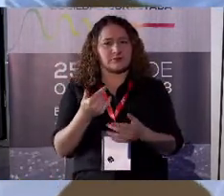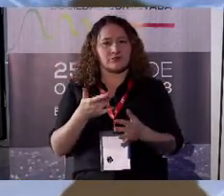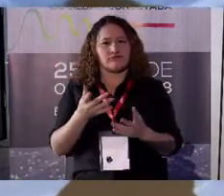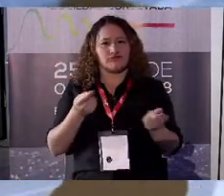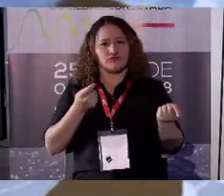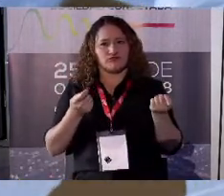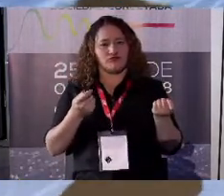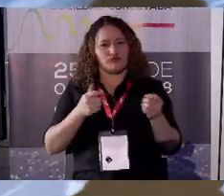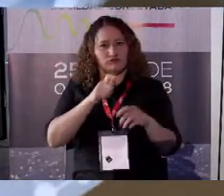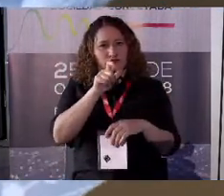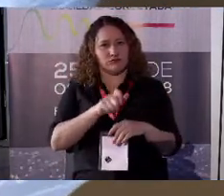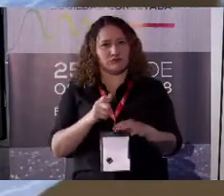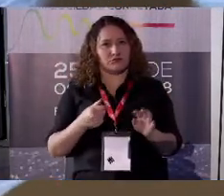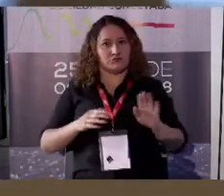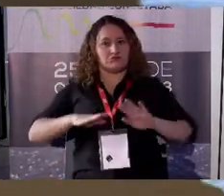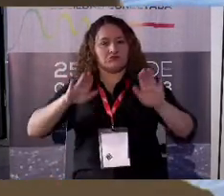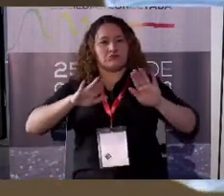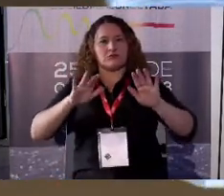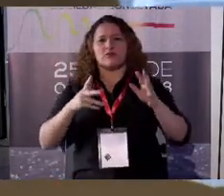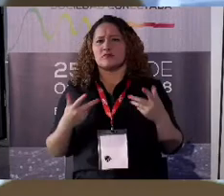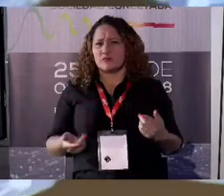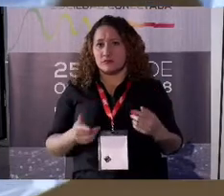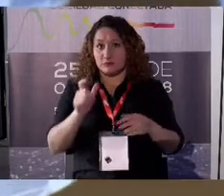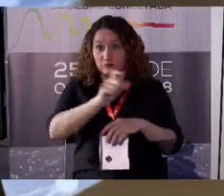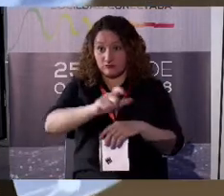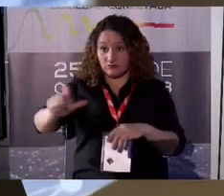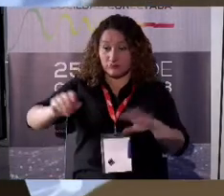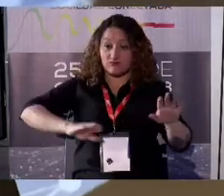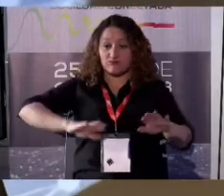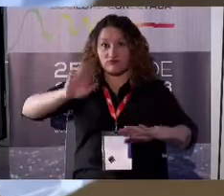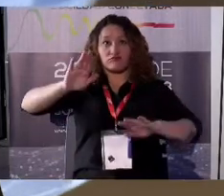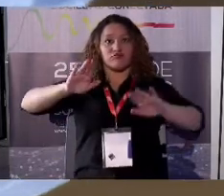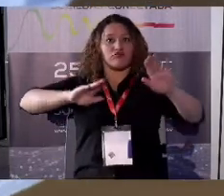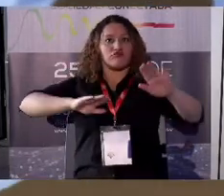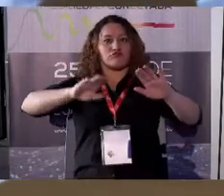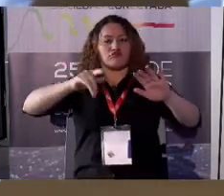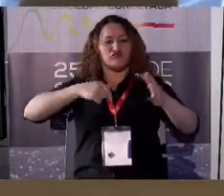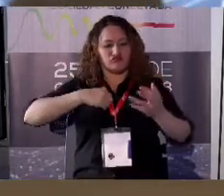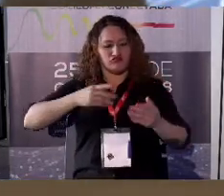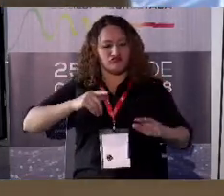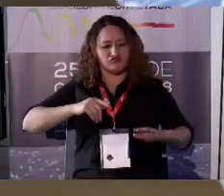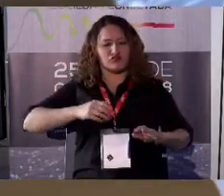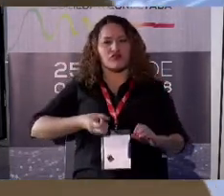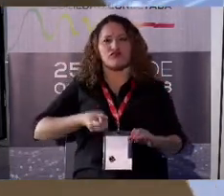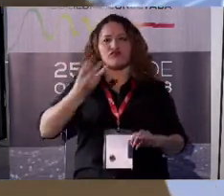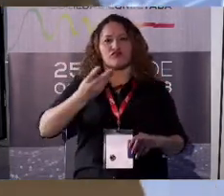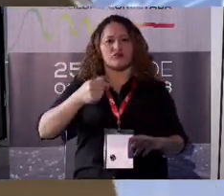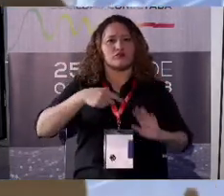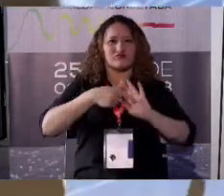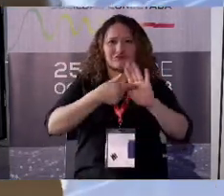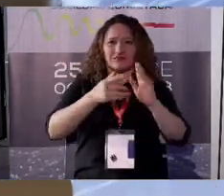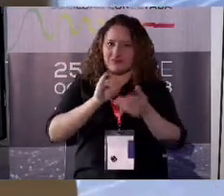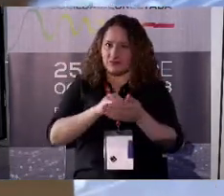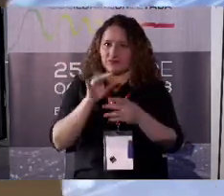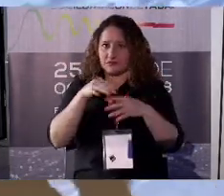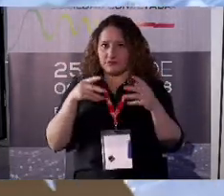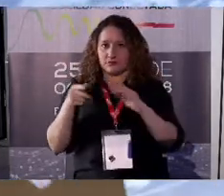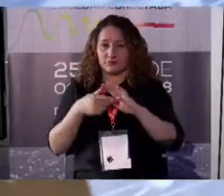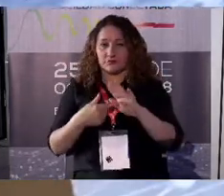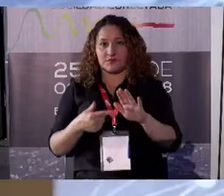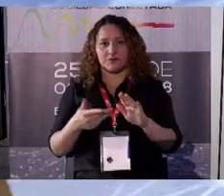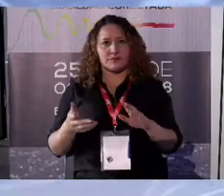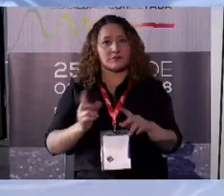subastador. Ya no son los participantes diciendo cuál es el precio que ellos ofrecen, como en las tablas que mostré, es el